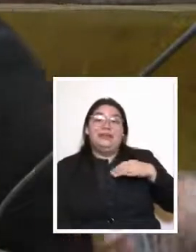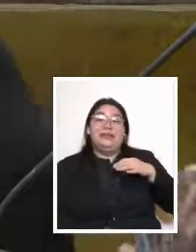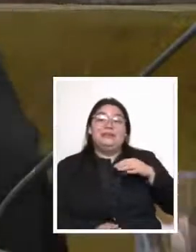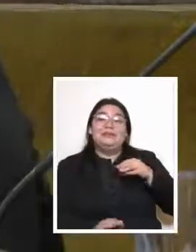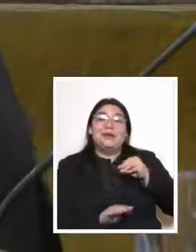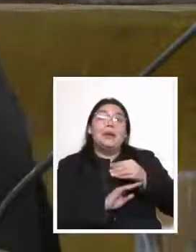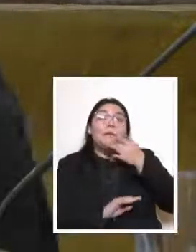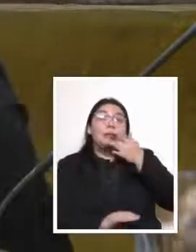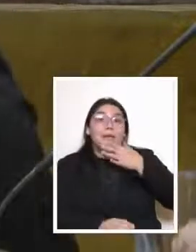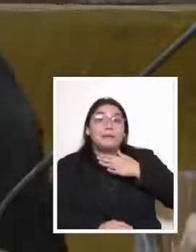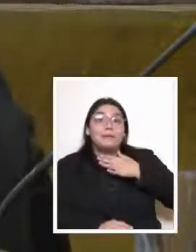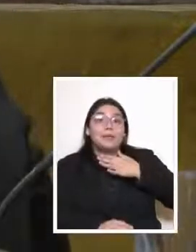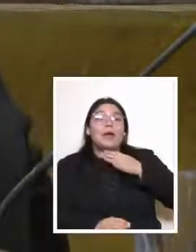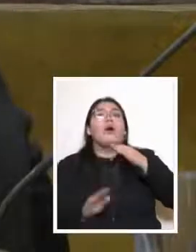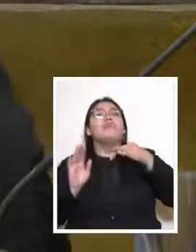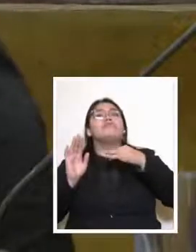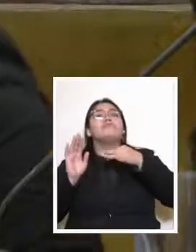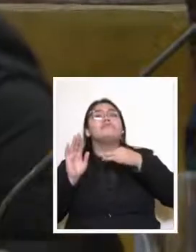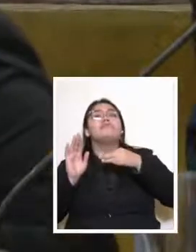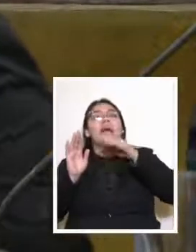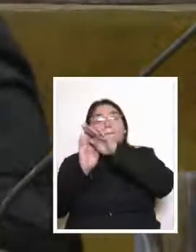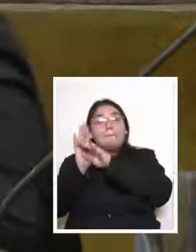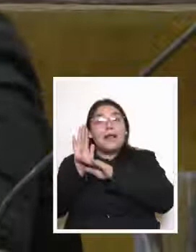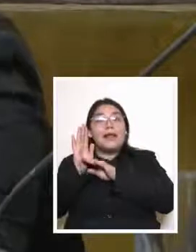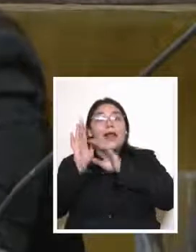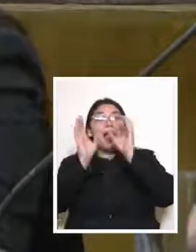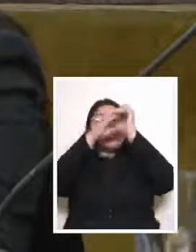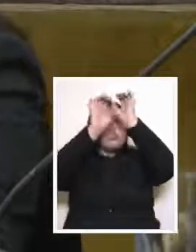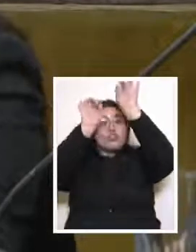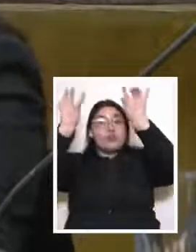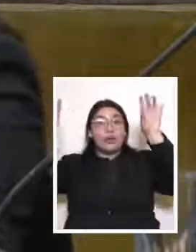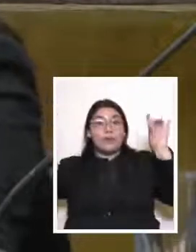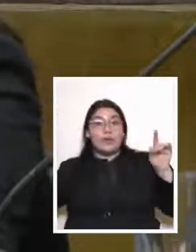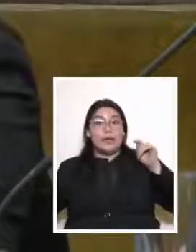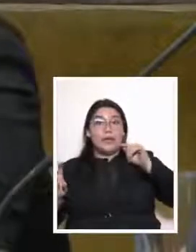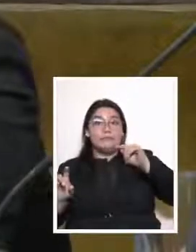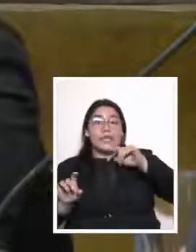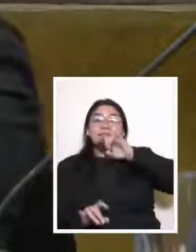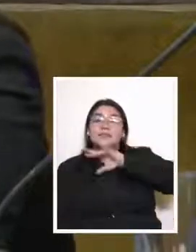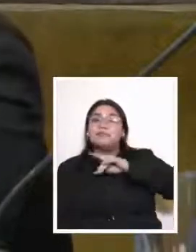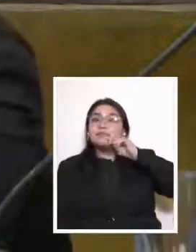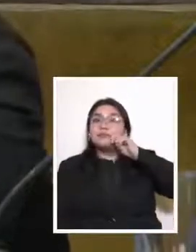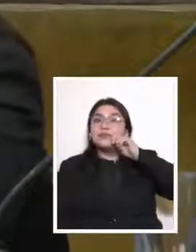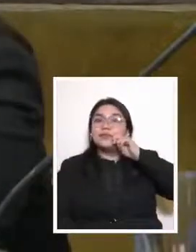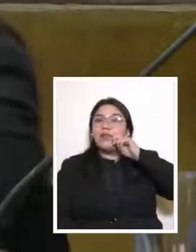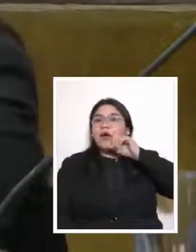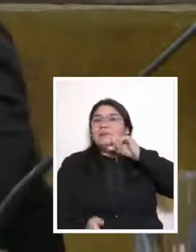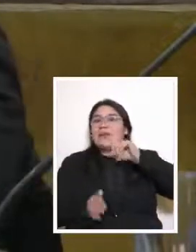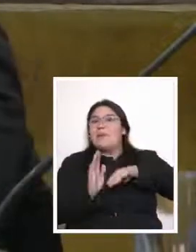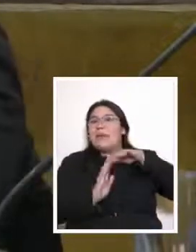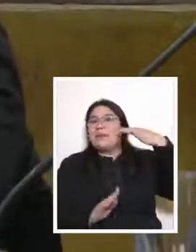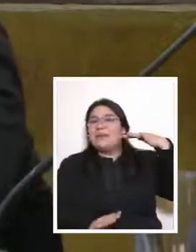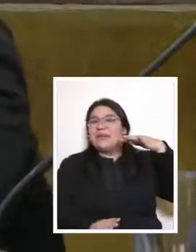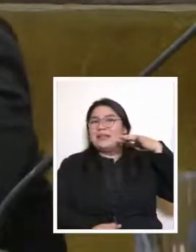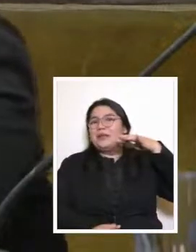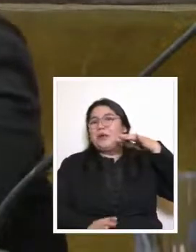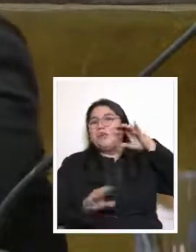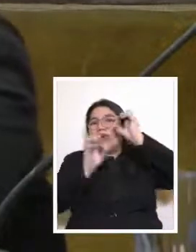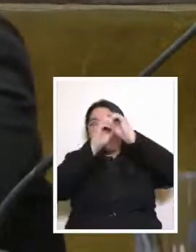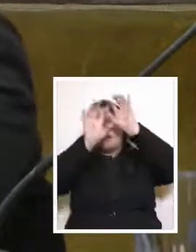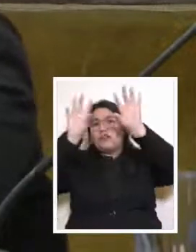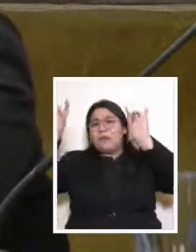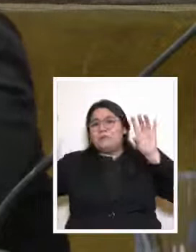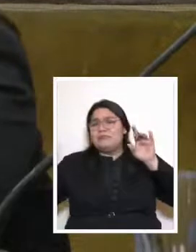porque en mi colegio hay astronomía como asignatura. Chile es la capital mundial de la astronomía. Chile no se destaca mucho en muchos aspectos, en